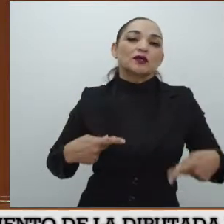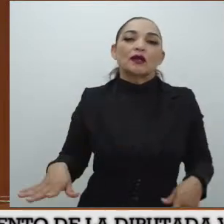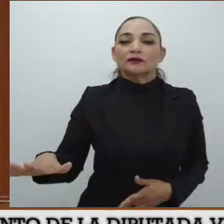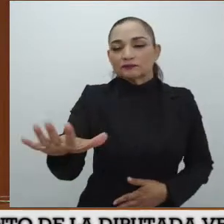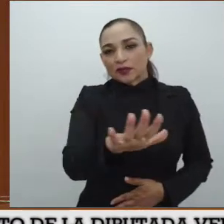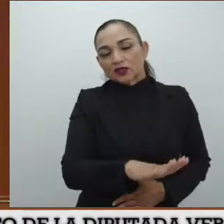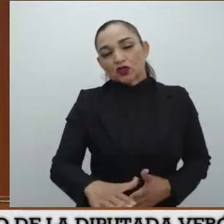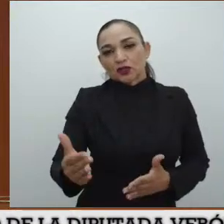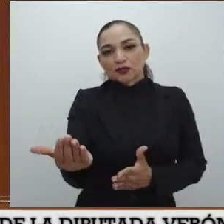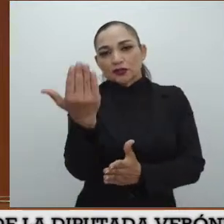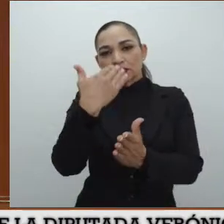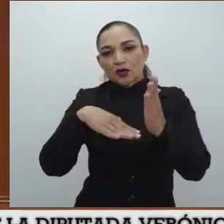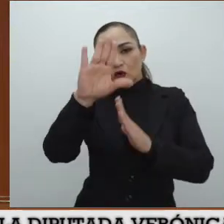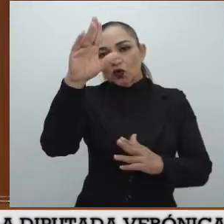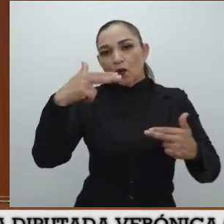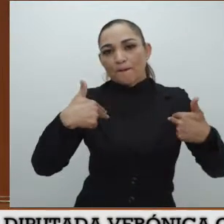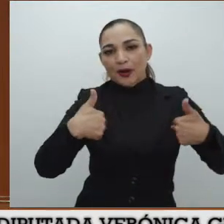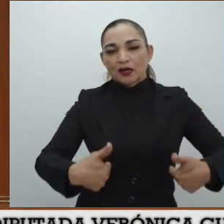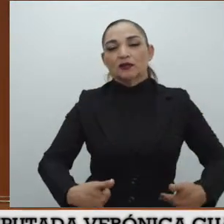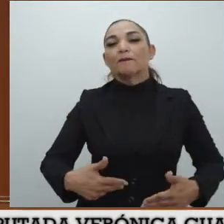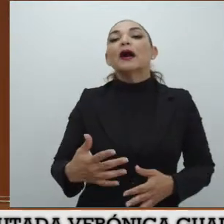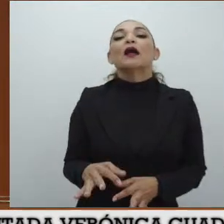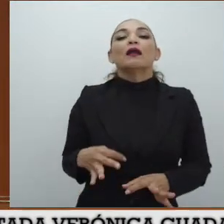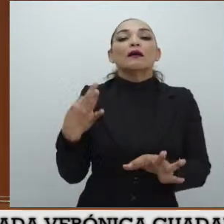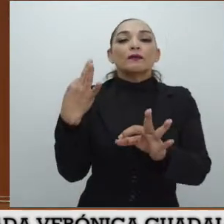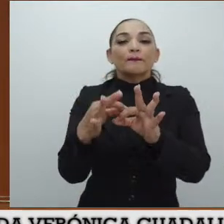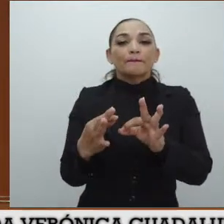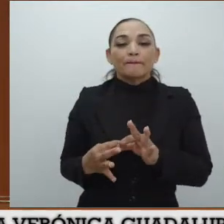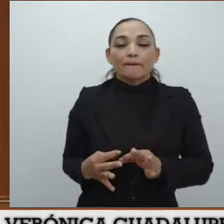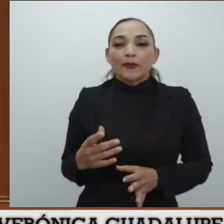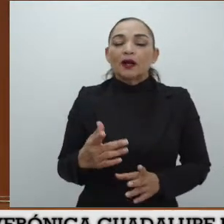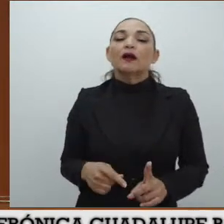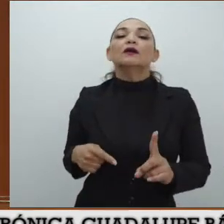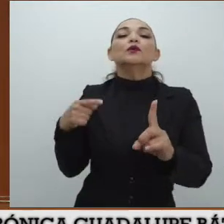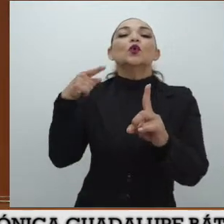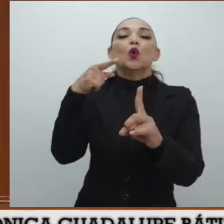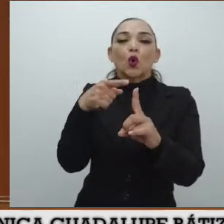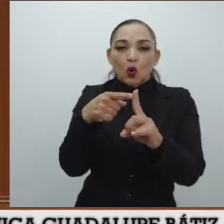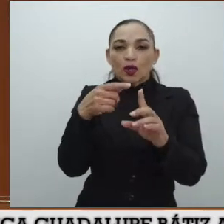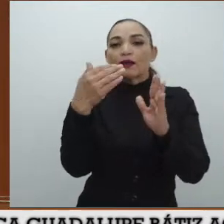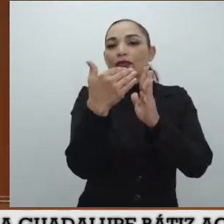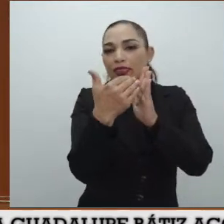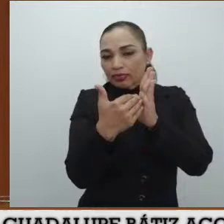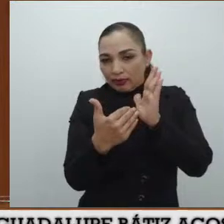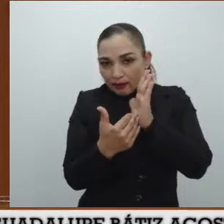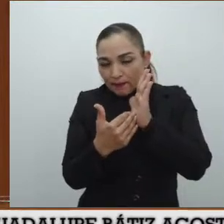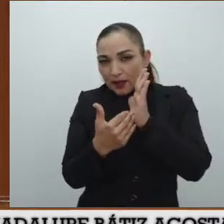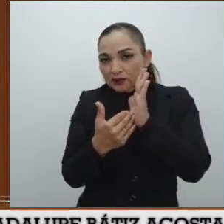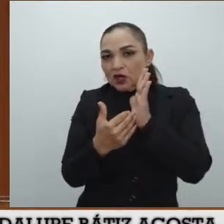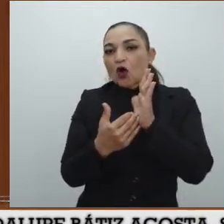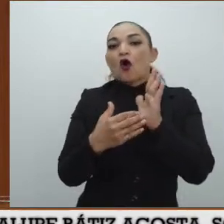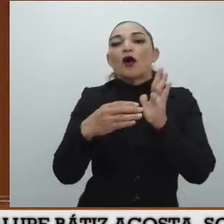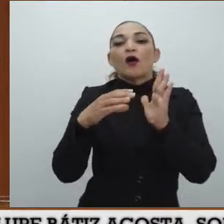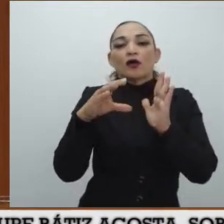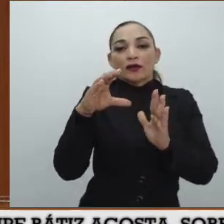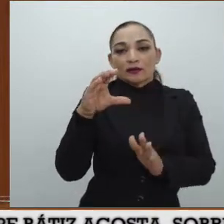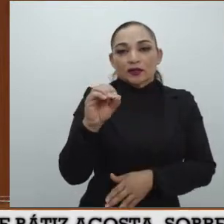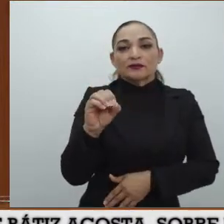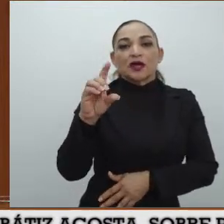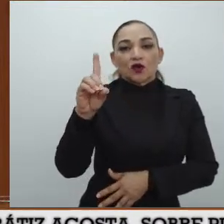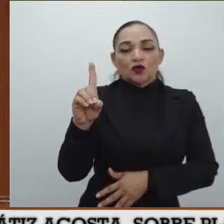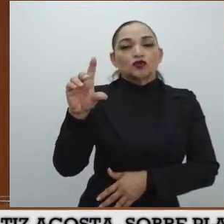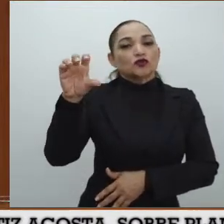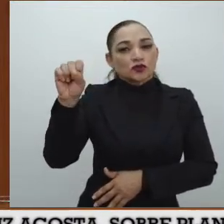con importancia de dar cumplimiento a los objetivos de desarrollo sustentable,